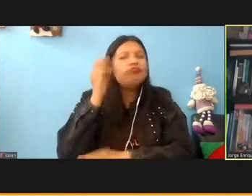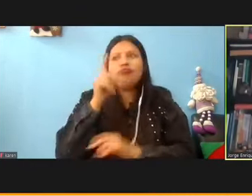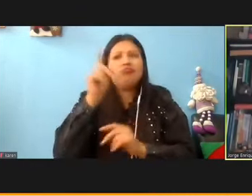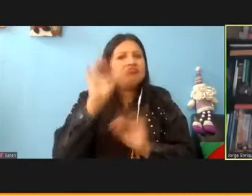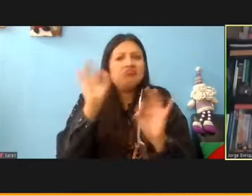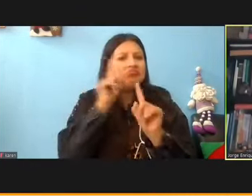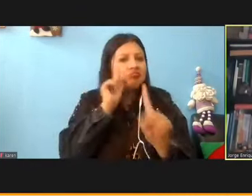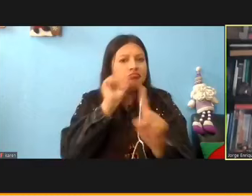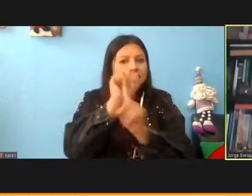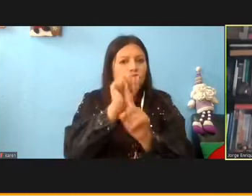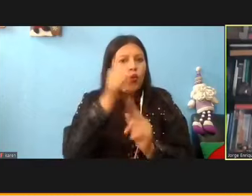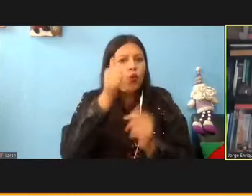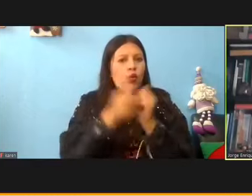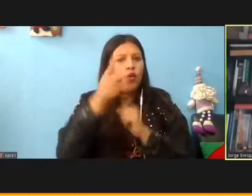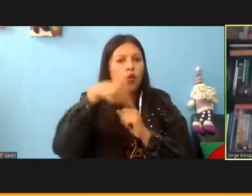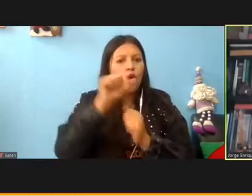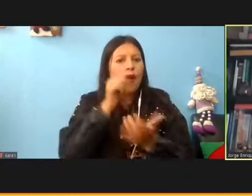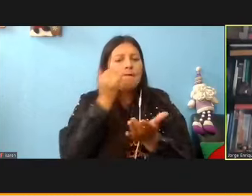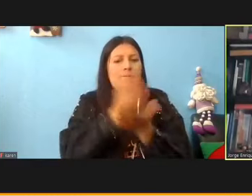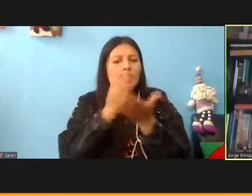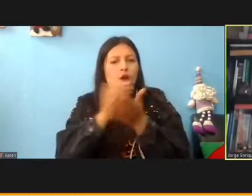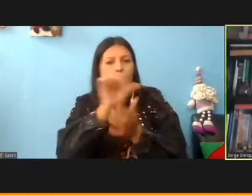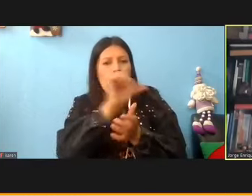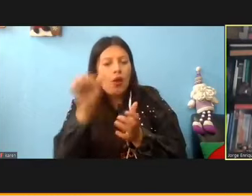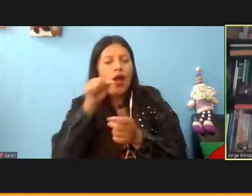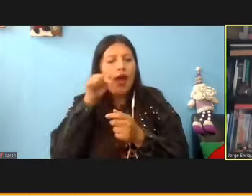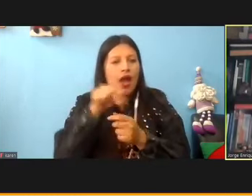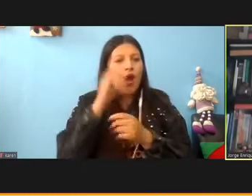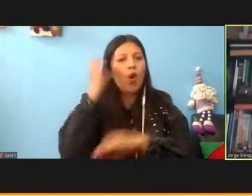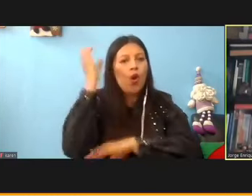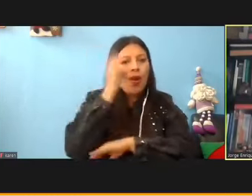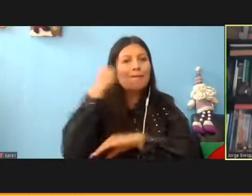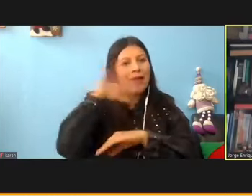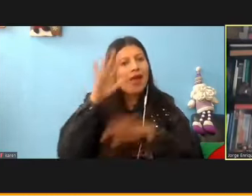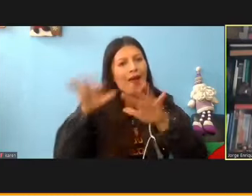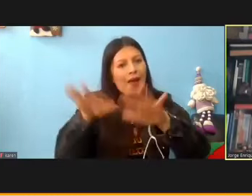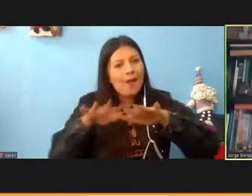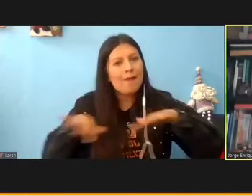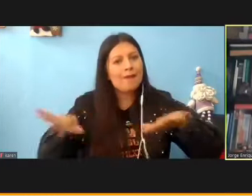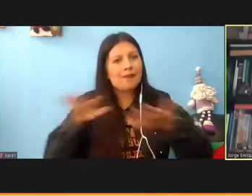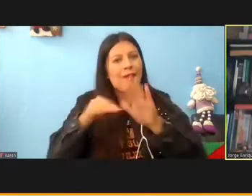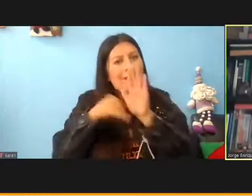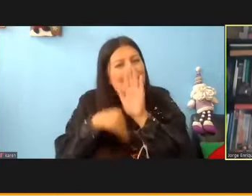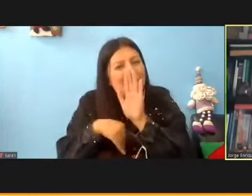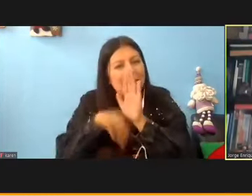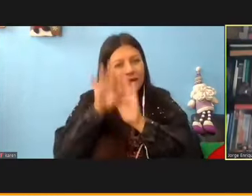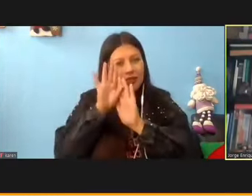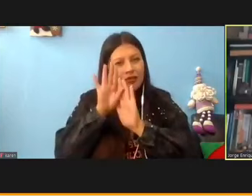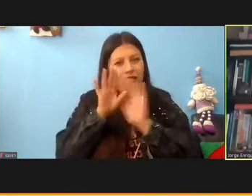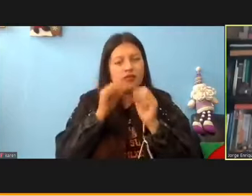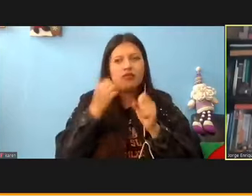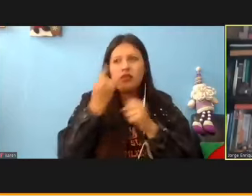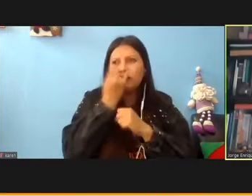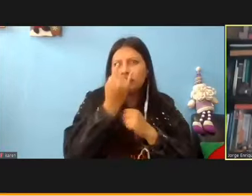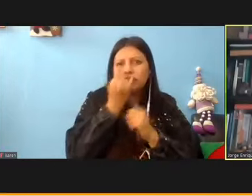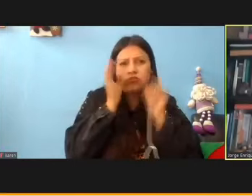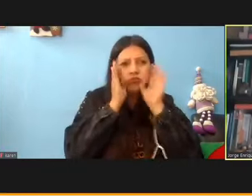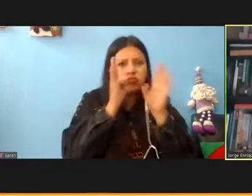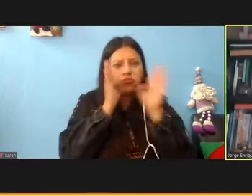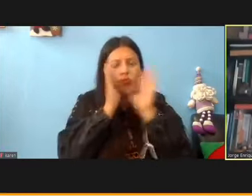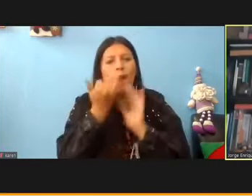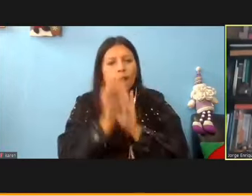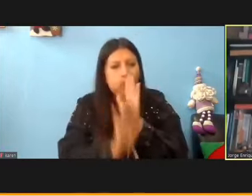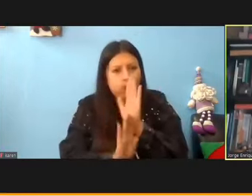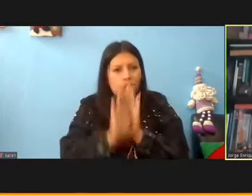en lo que sucede en los otros ejes, creo que en el caso de Colombia es uno de los ámbitos en el cual más ha llamado el interés y hay un desarrollo